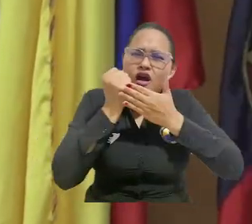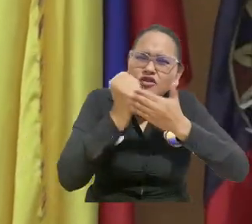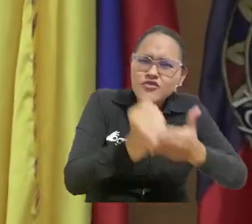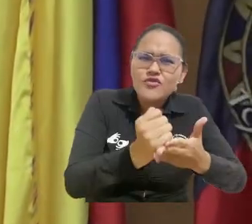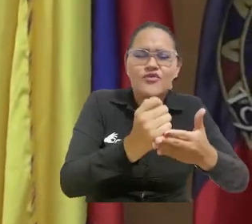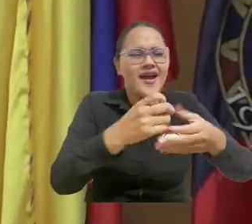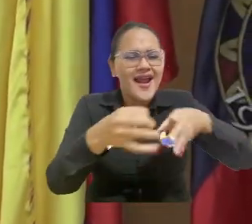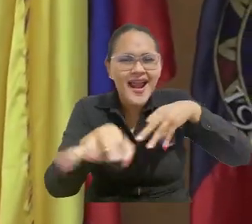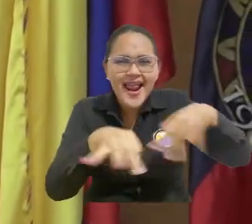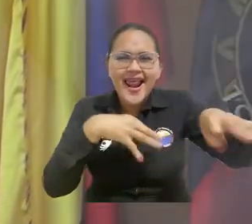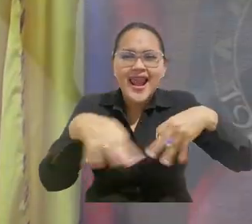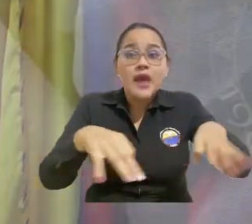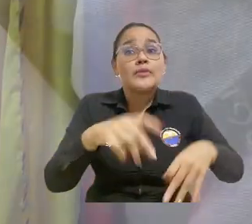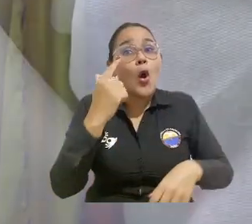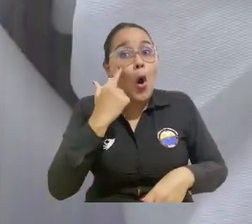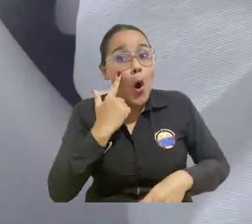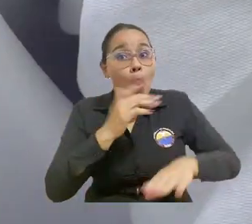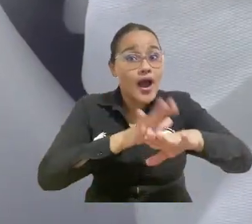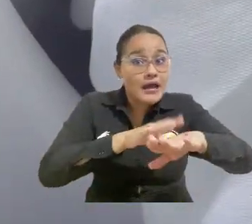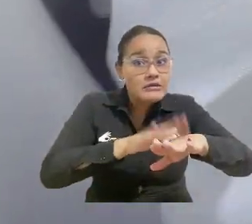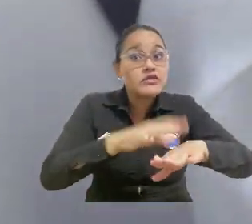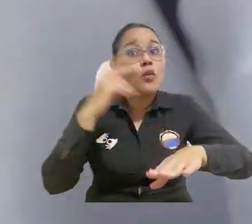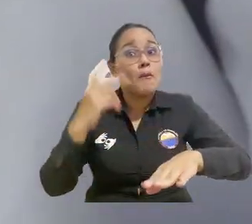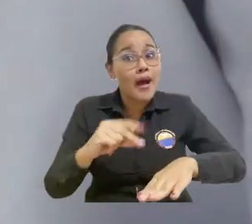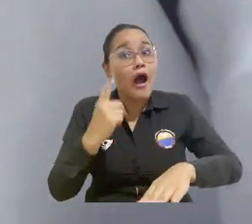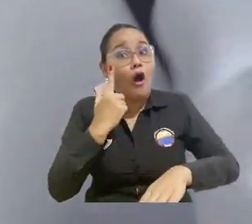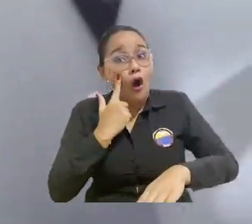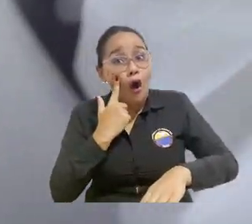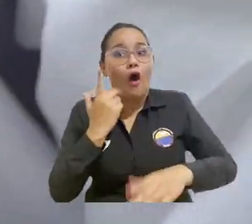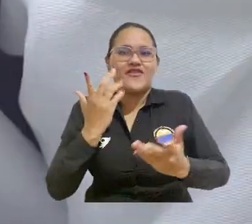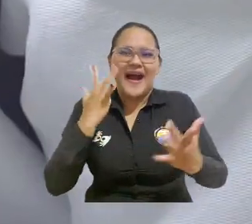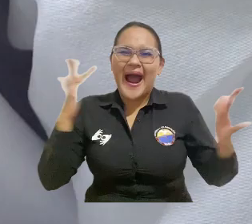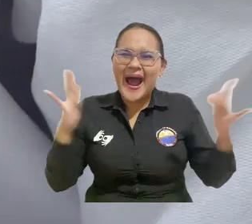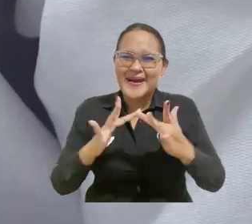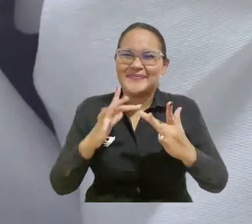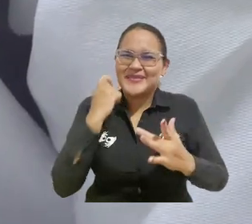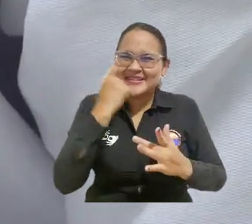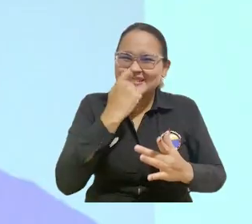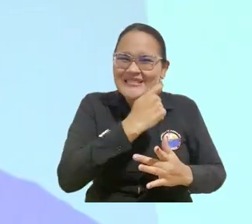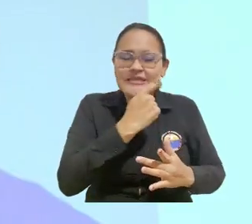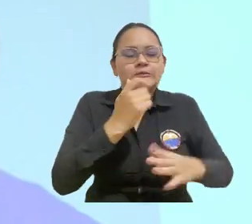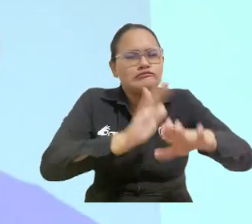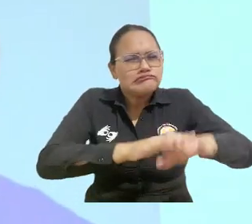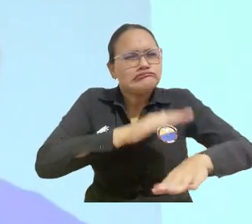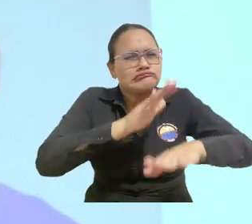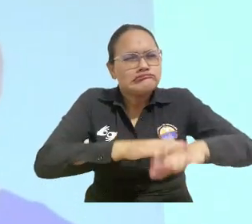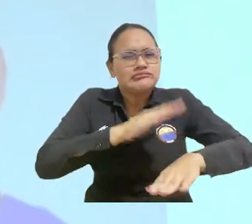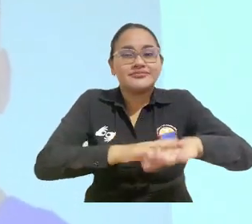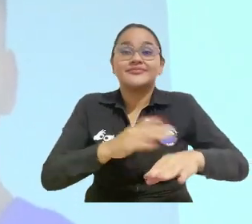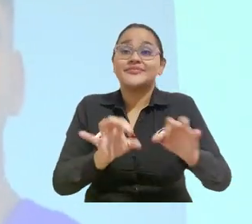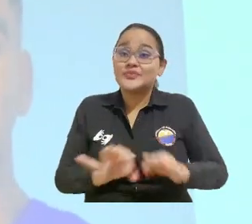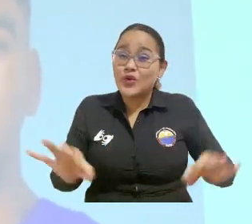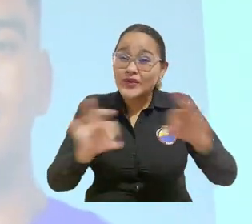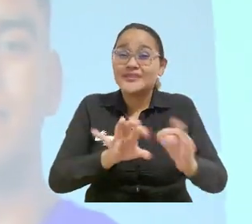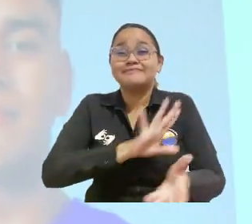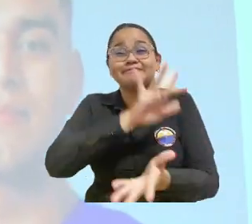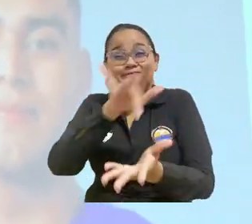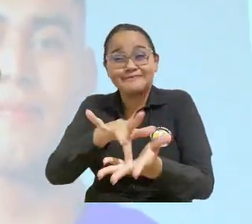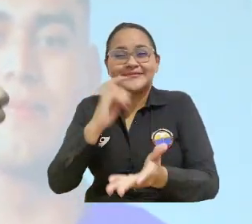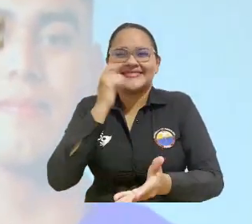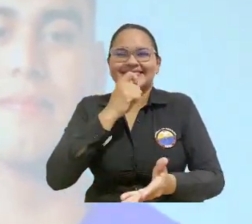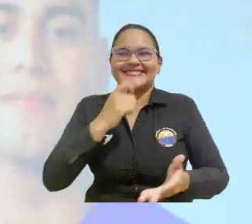de todas las enfermedades que pueden ocasionar o que pueden existir acerca de odontología, que es muy necesario que todas las